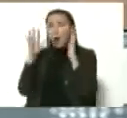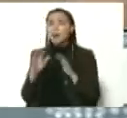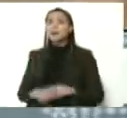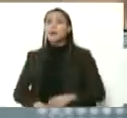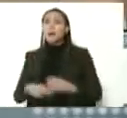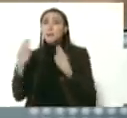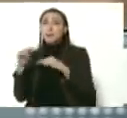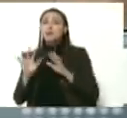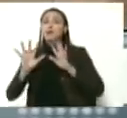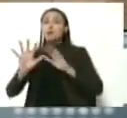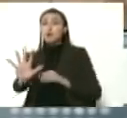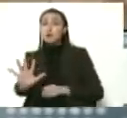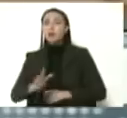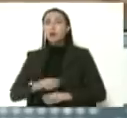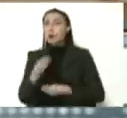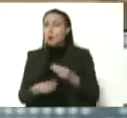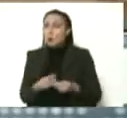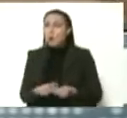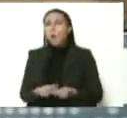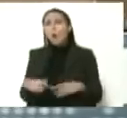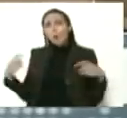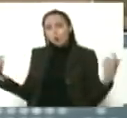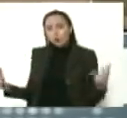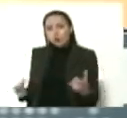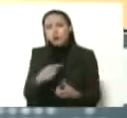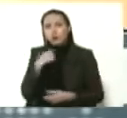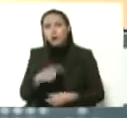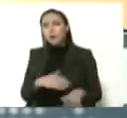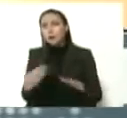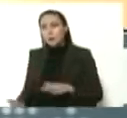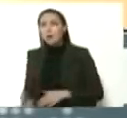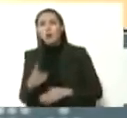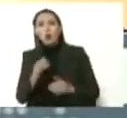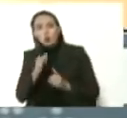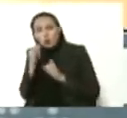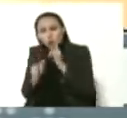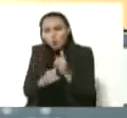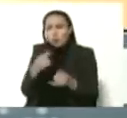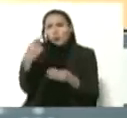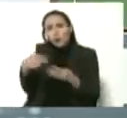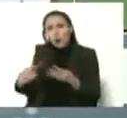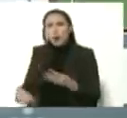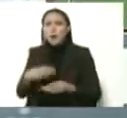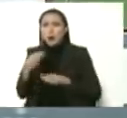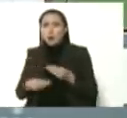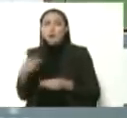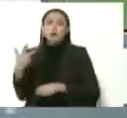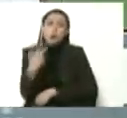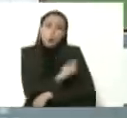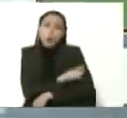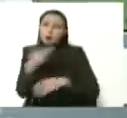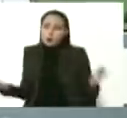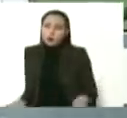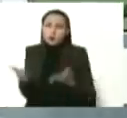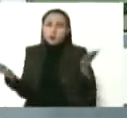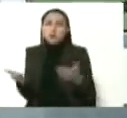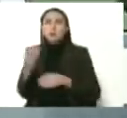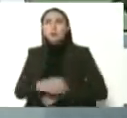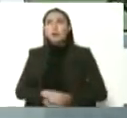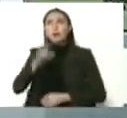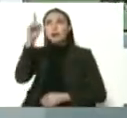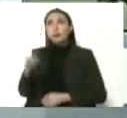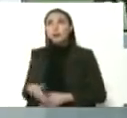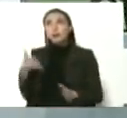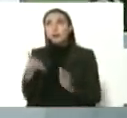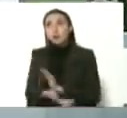ese esfuerzo que se está haciendo por disminuir la mortalidad materno-infantil, por atender, bueno, todo el plan de vacunación. Y con la Fuerza de